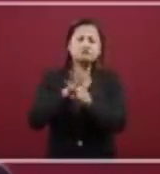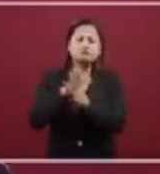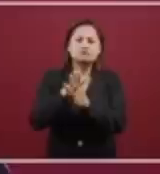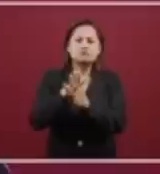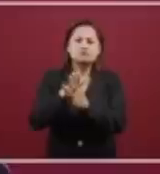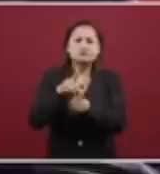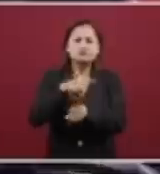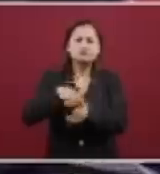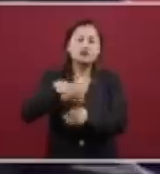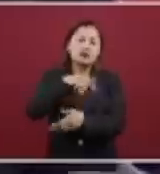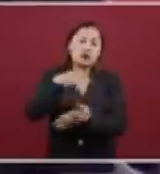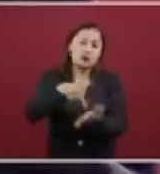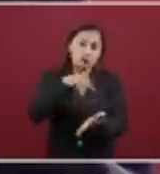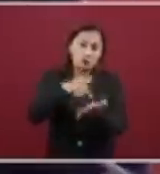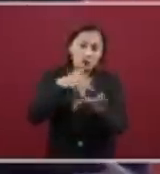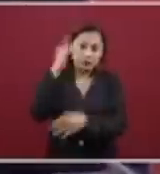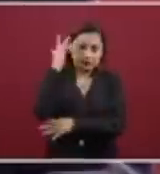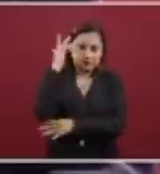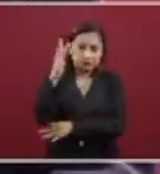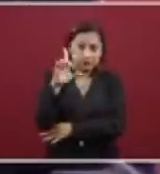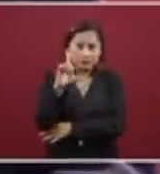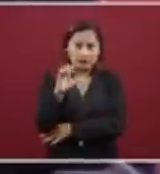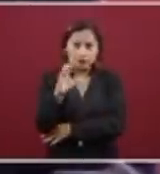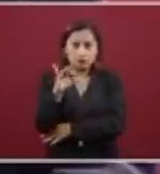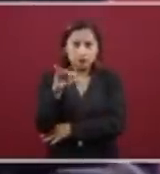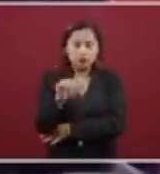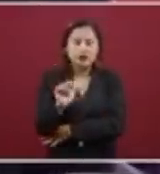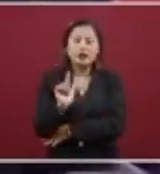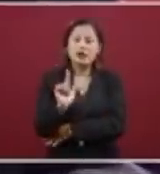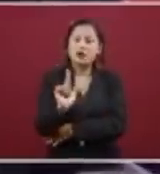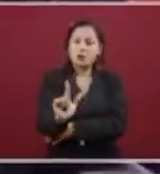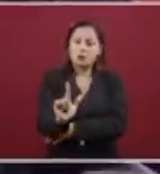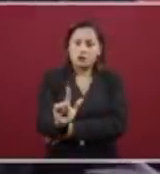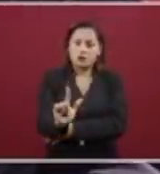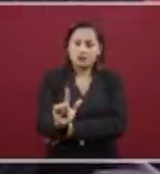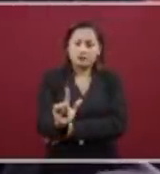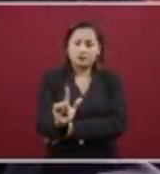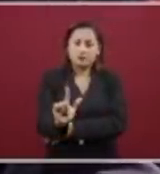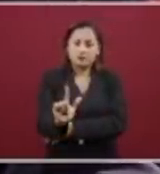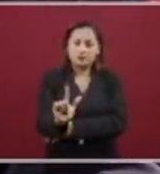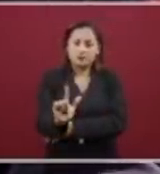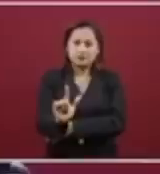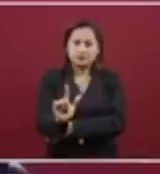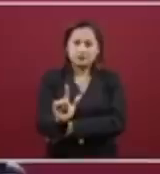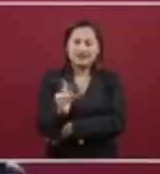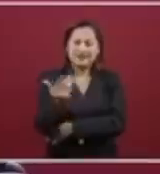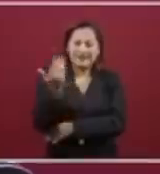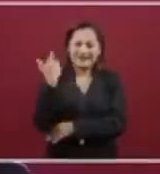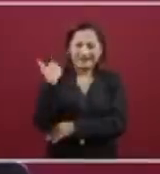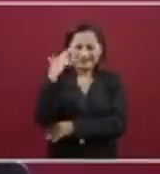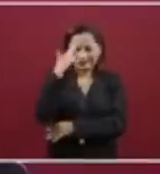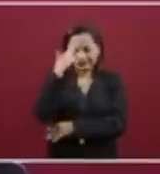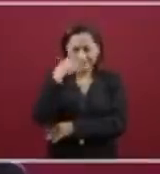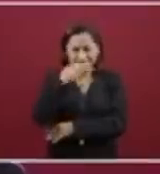santalucía el lunes como lo dimos a conocer